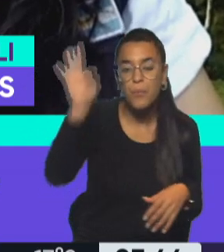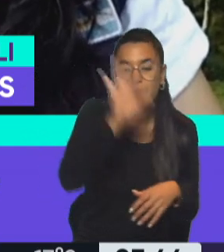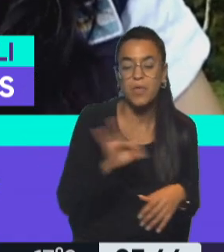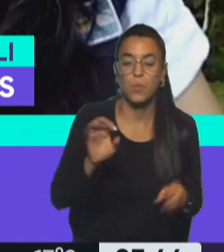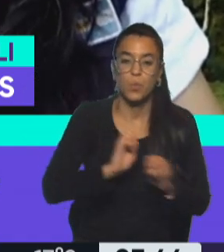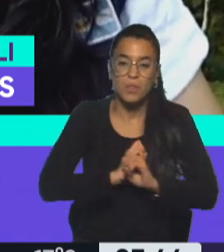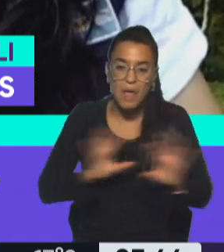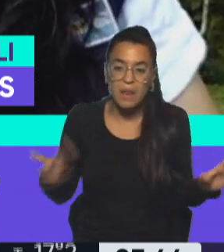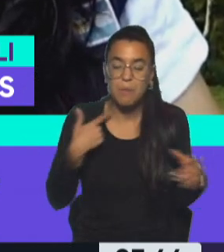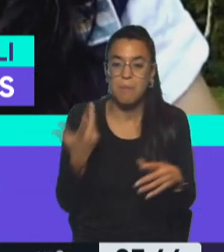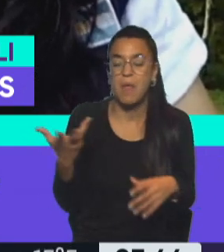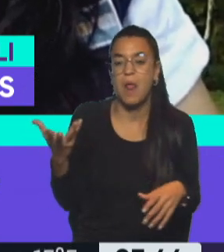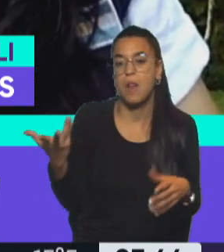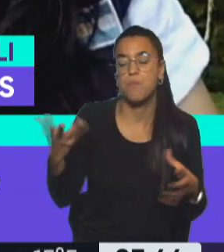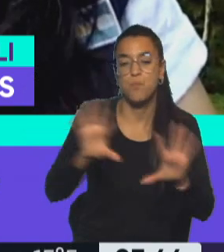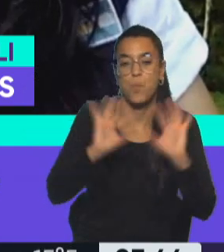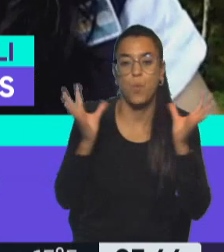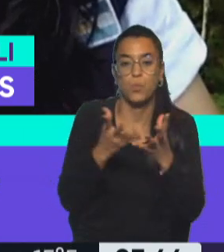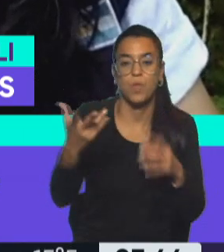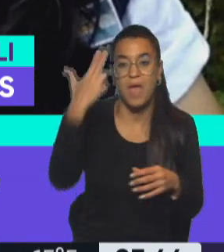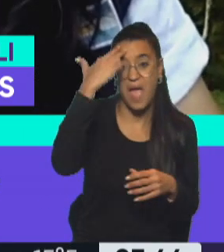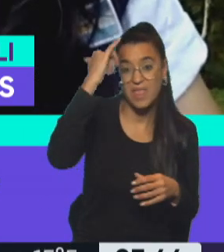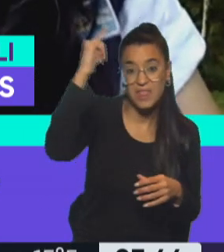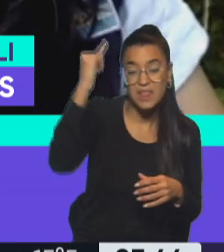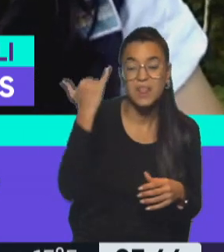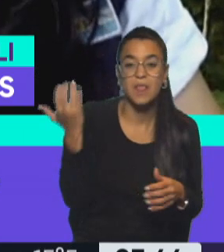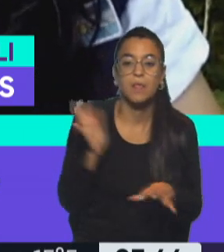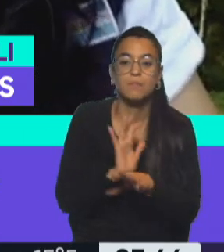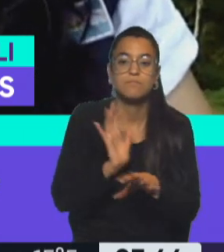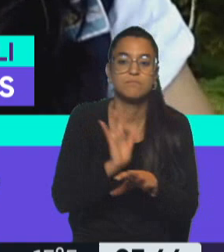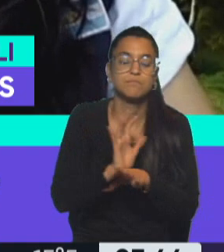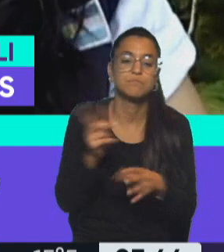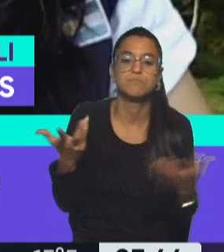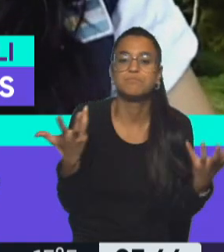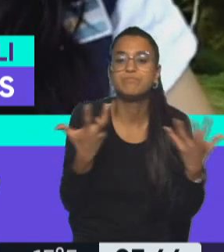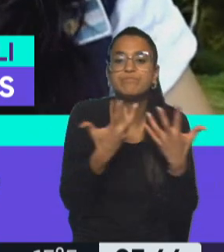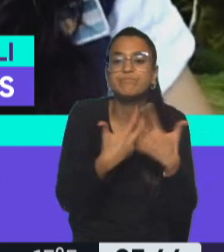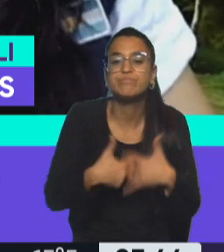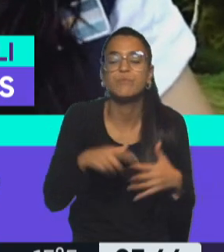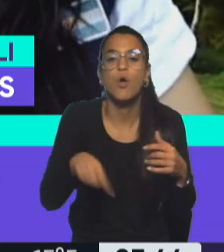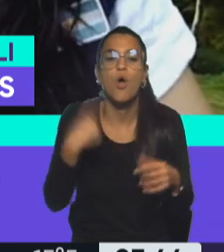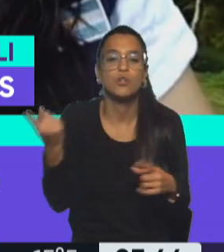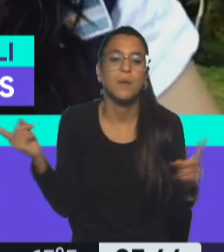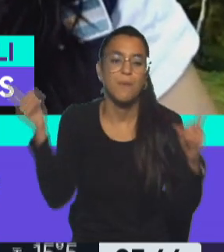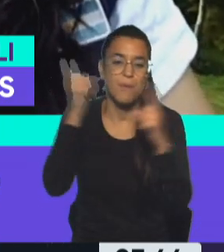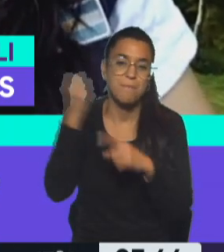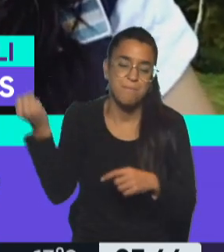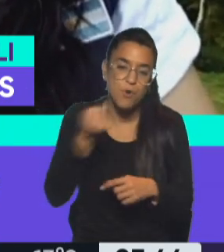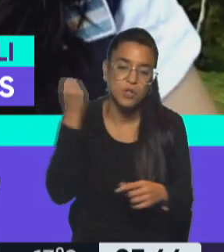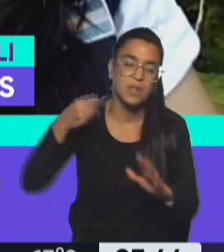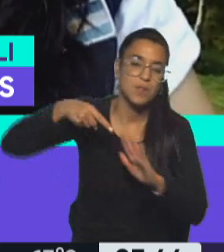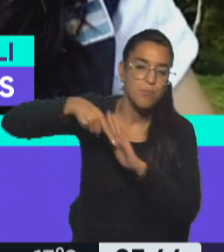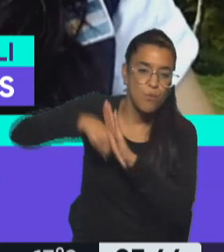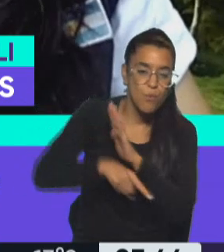tan tremendo para todo el mundo, en Haití evidentemente se articula con otras problemáticas muy importantes y muy